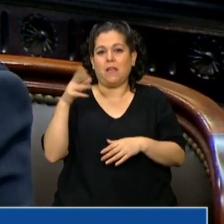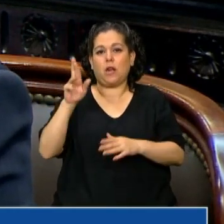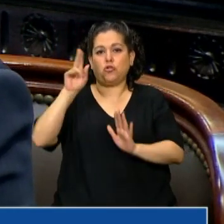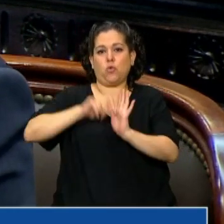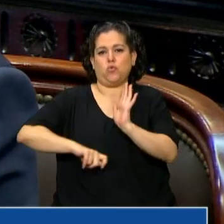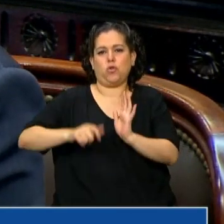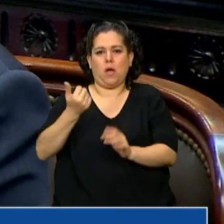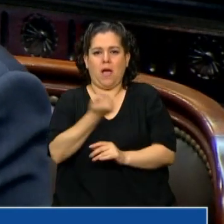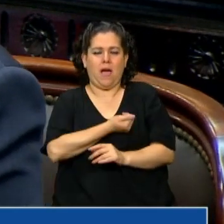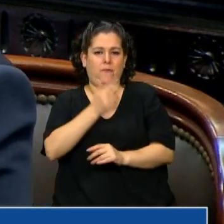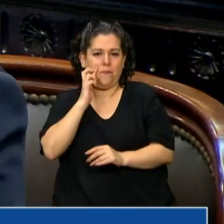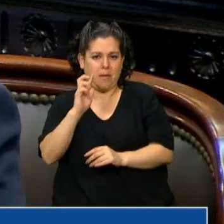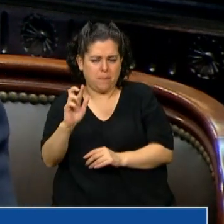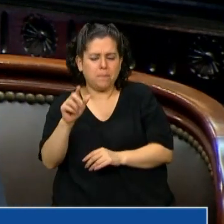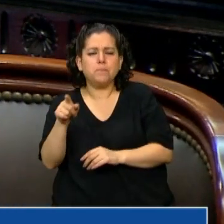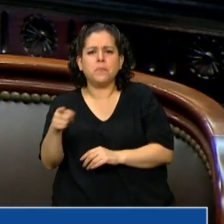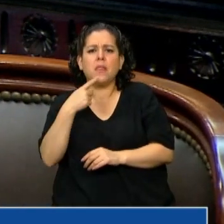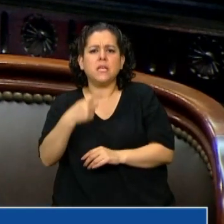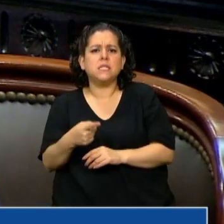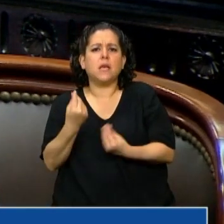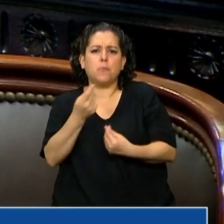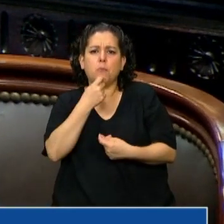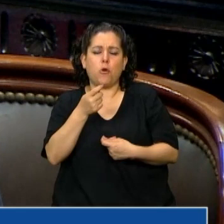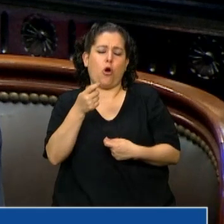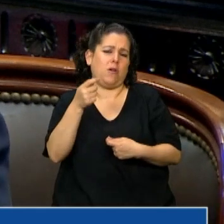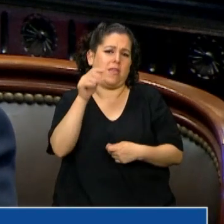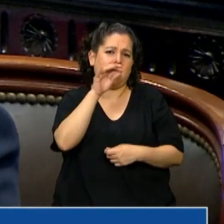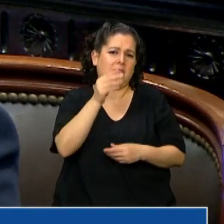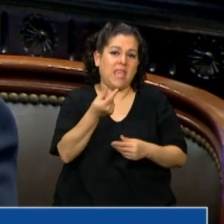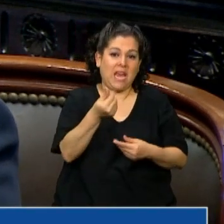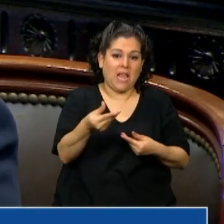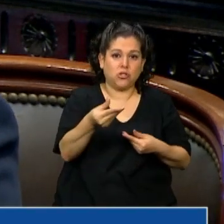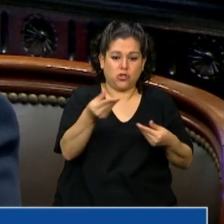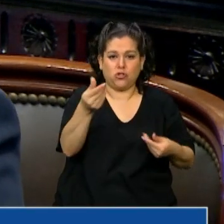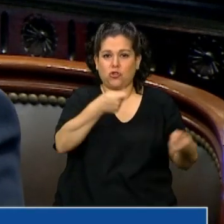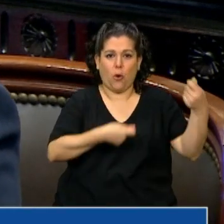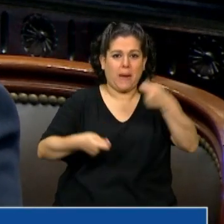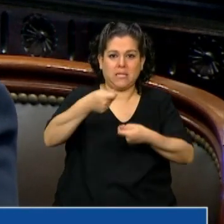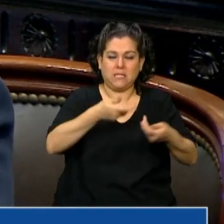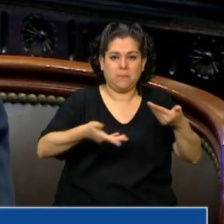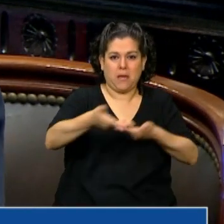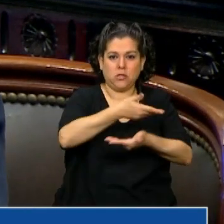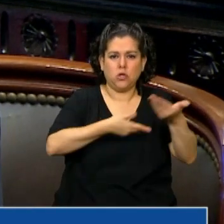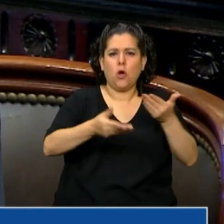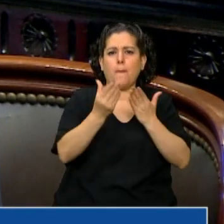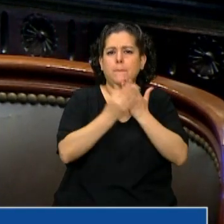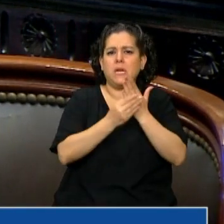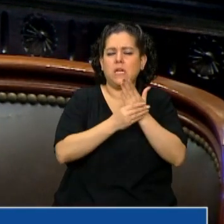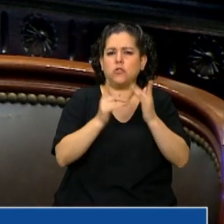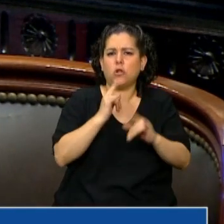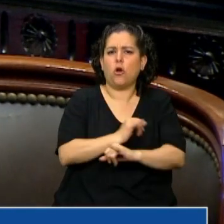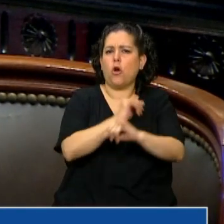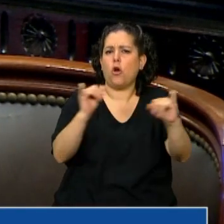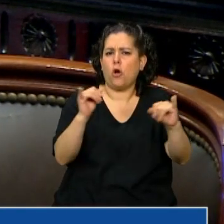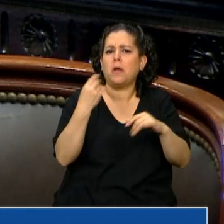AFIP, no se podía afectar los ingresos coparticipables y tuvo que el ministro anunciar que iba a ser resguardando la